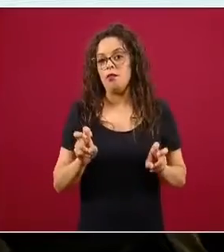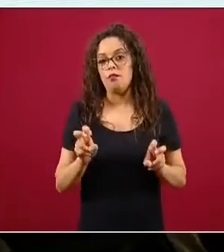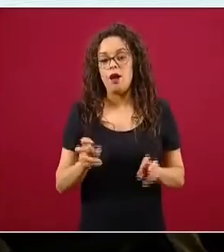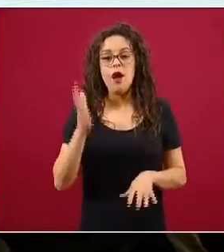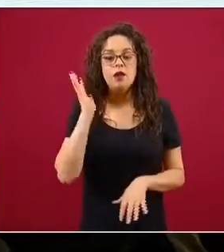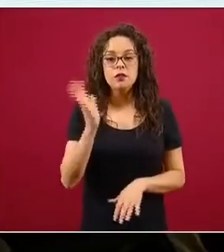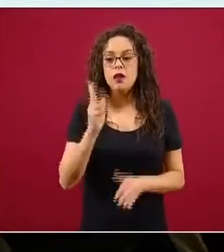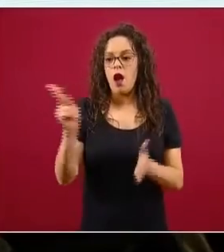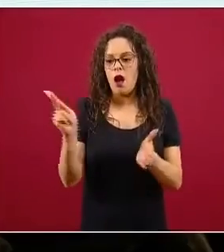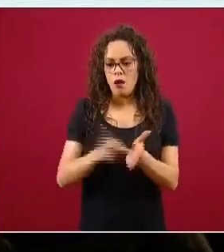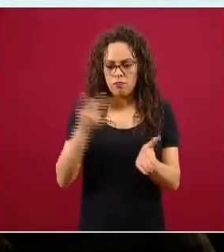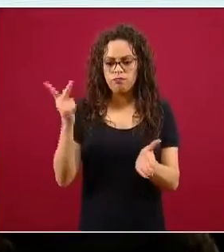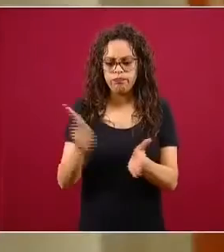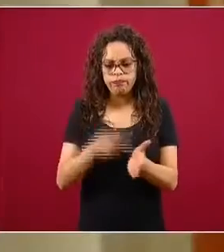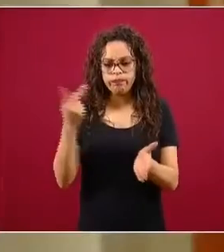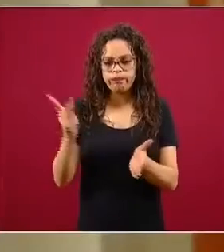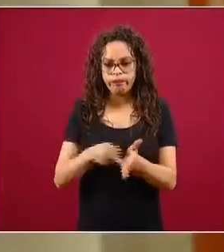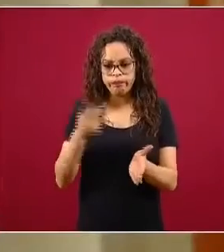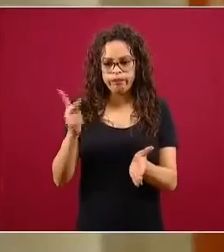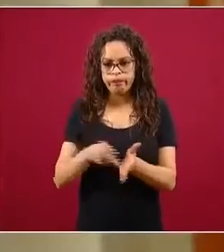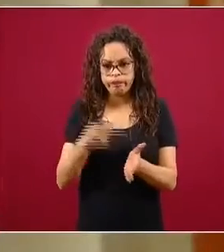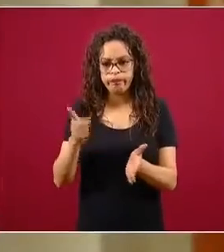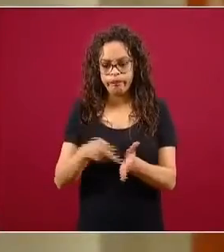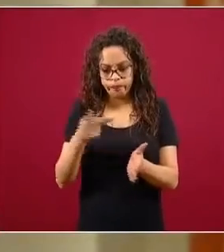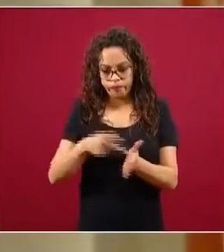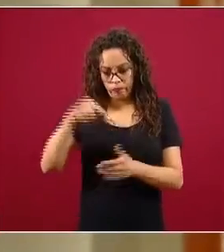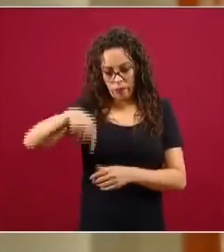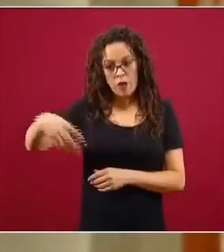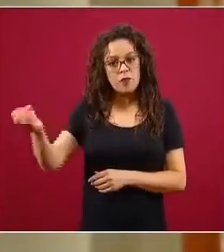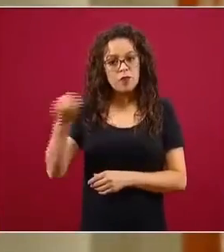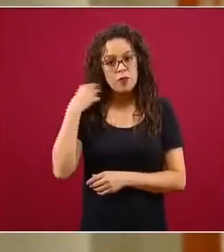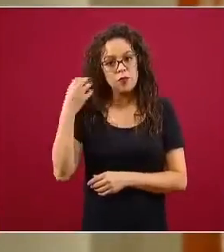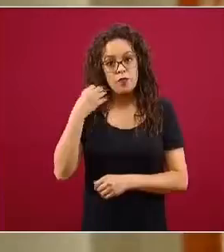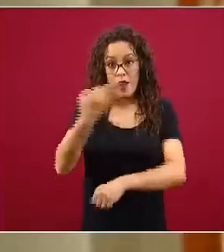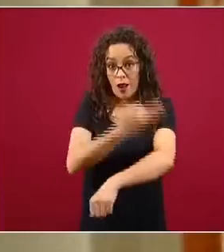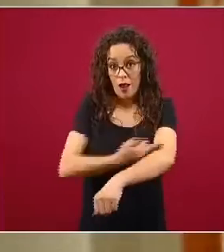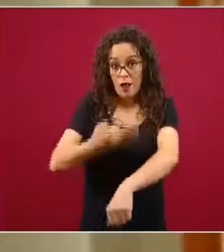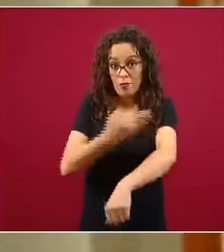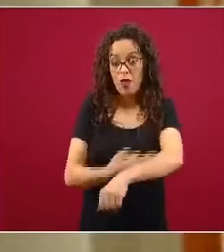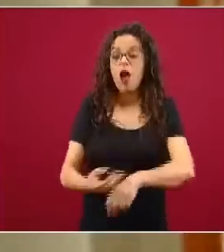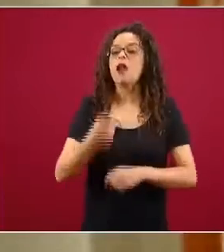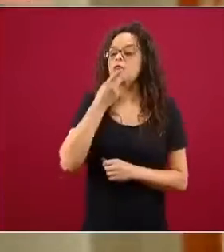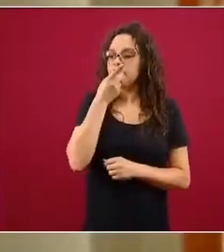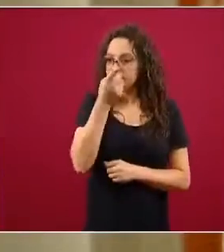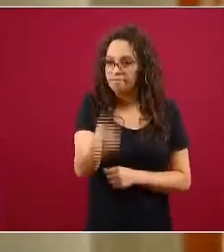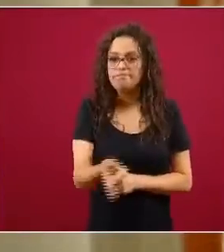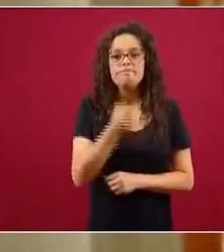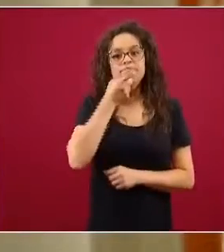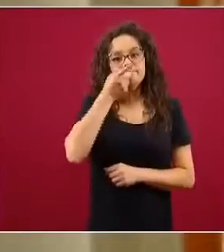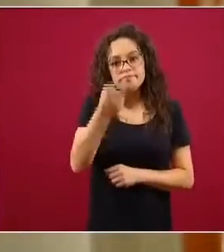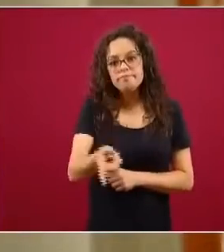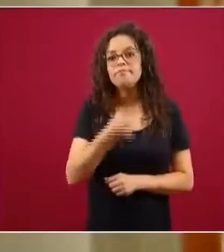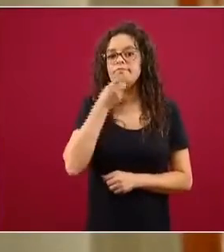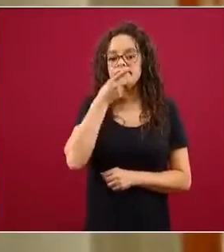varias ocasiones durante todas estas conferencias vespertinas se ha tocado de